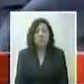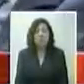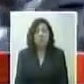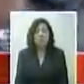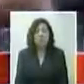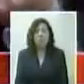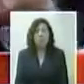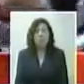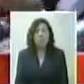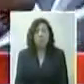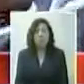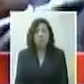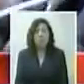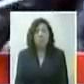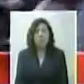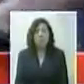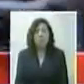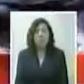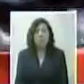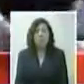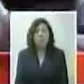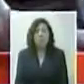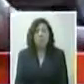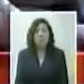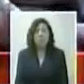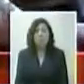pesa mucho menos